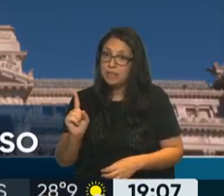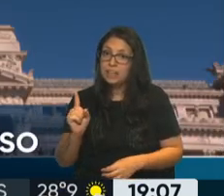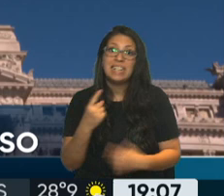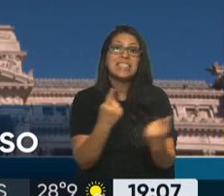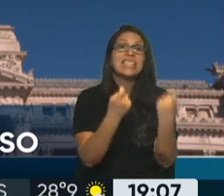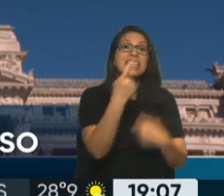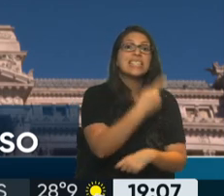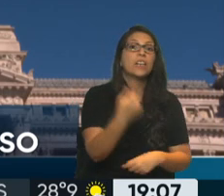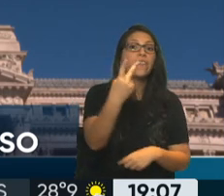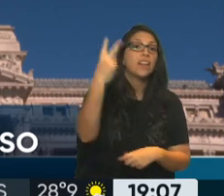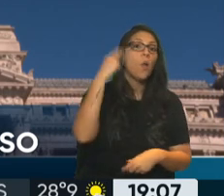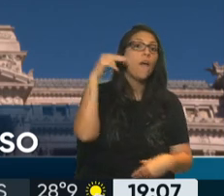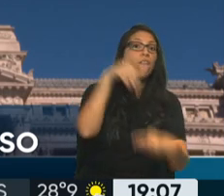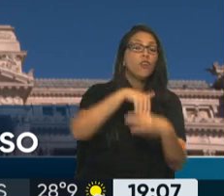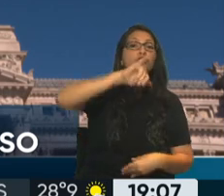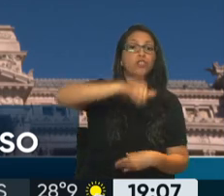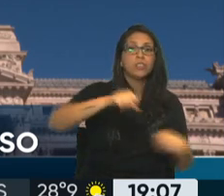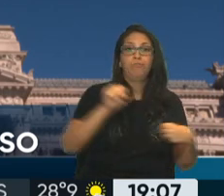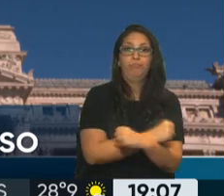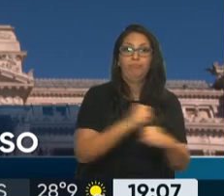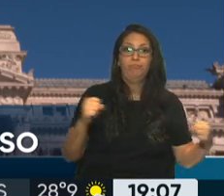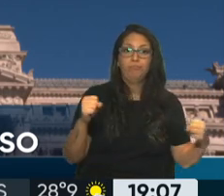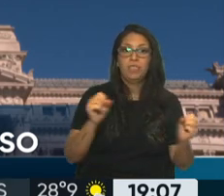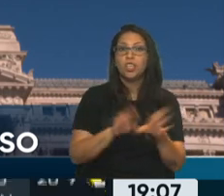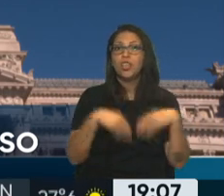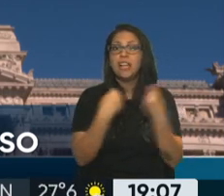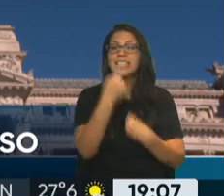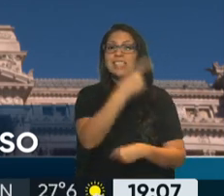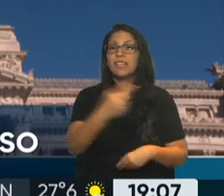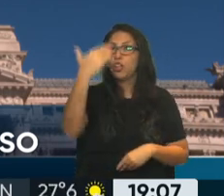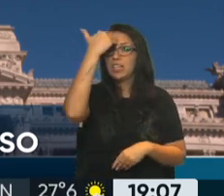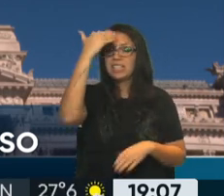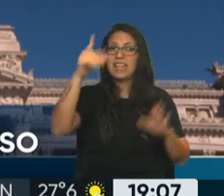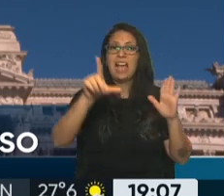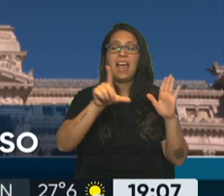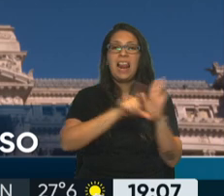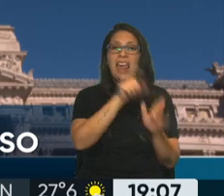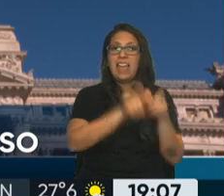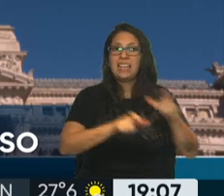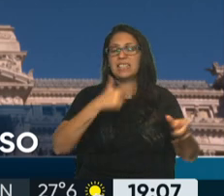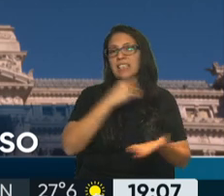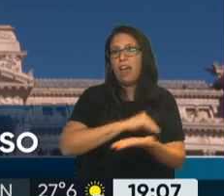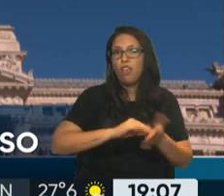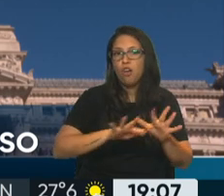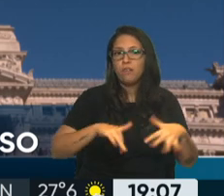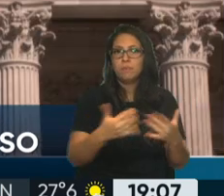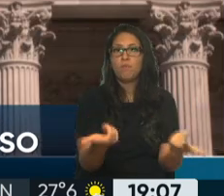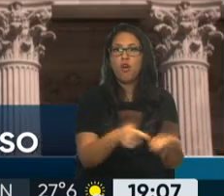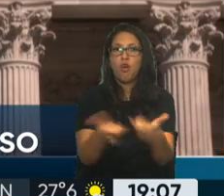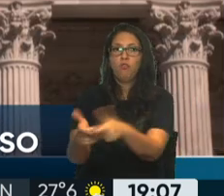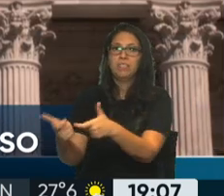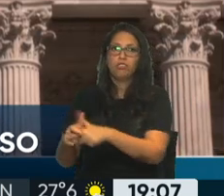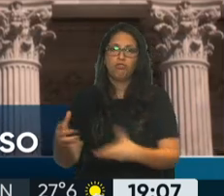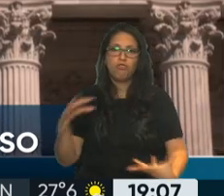129 claro eso en total y son 115 legisladores que conforman el plenario de de comisiones va a ser difícil también